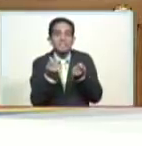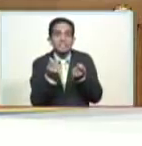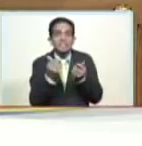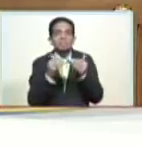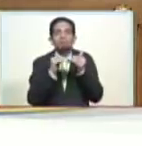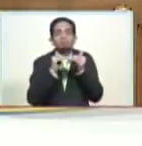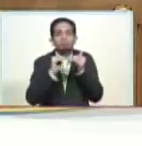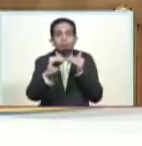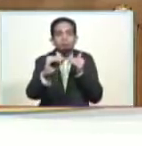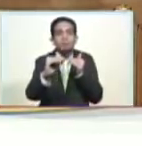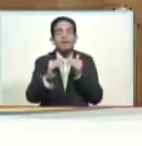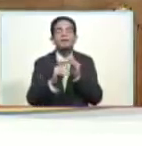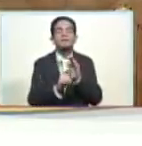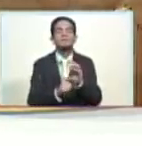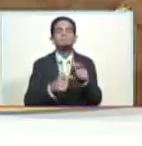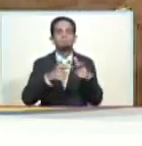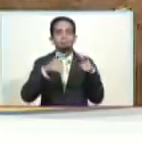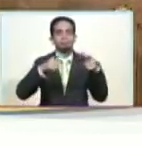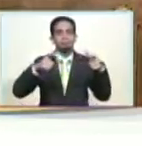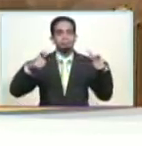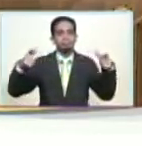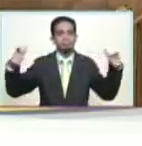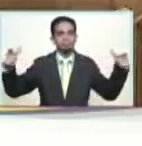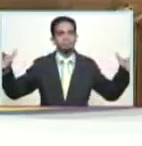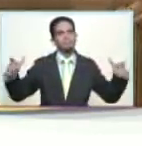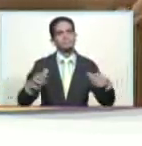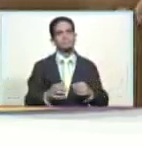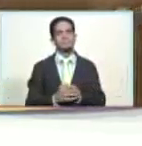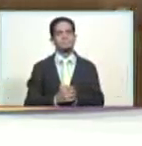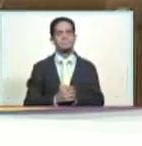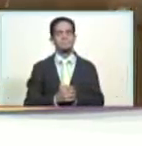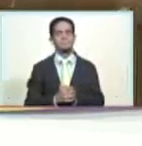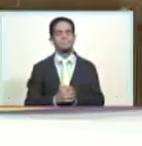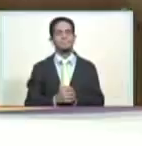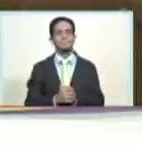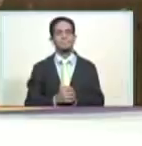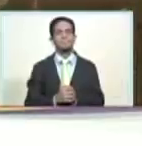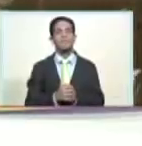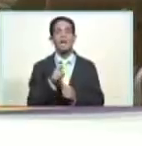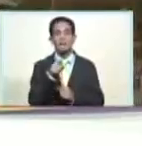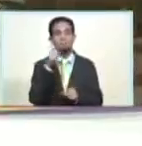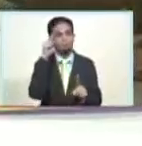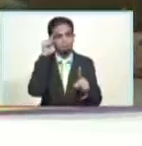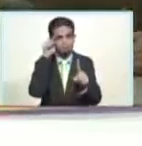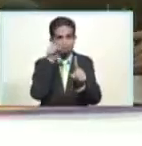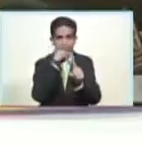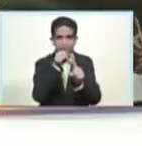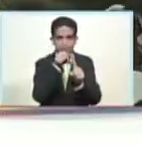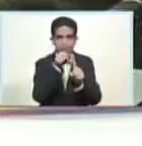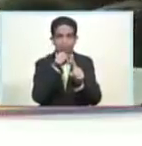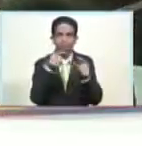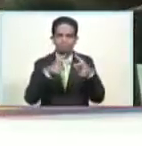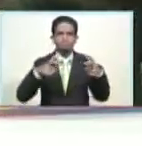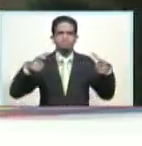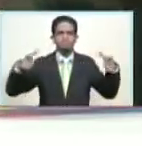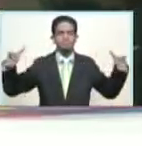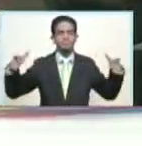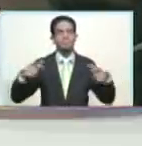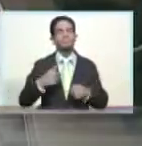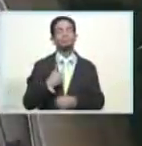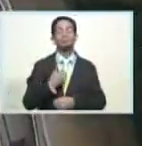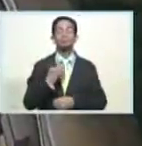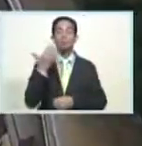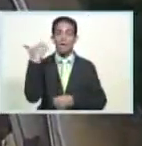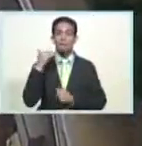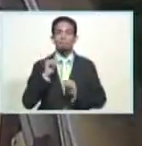de crecimiento, hacia un estado nuevo de prosperidad. Hacia allá debemos avanzar. Yo he empezado a